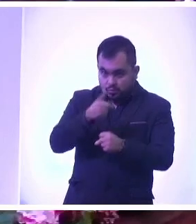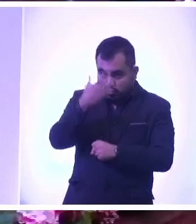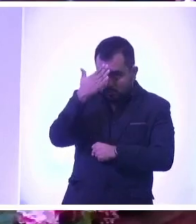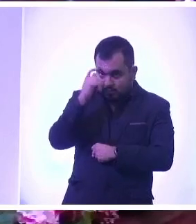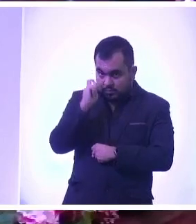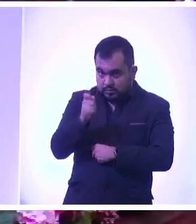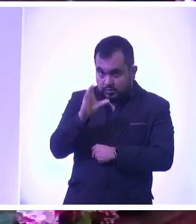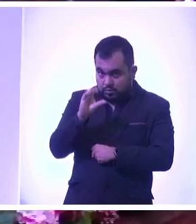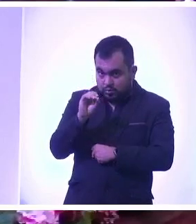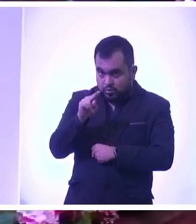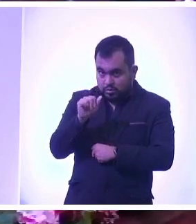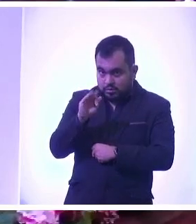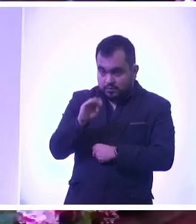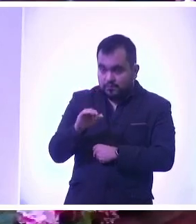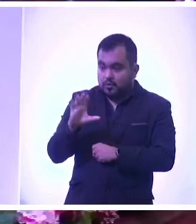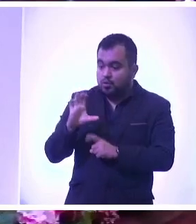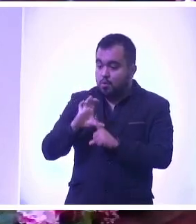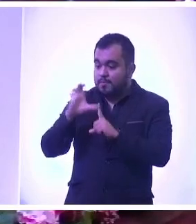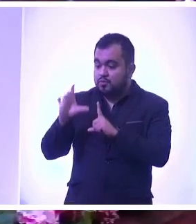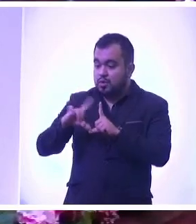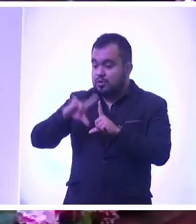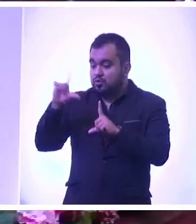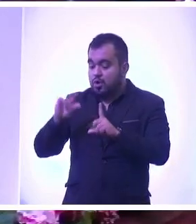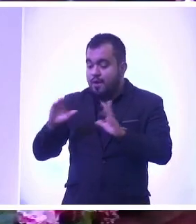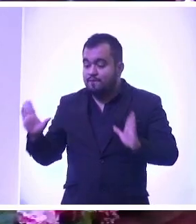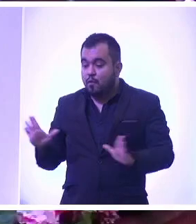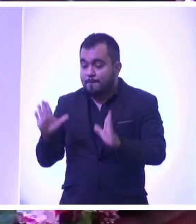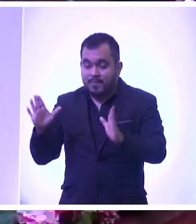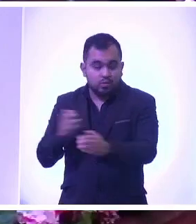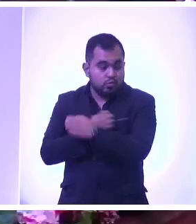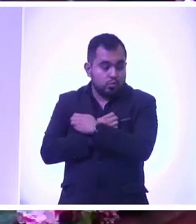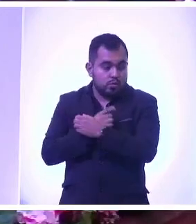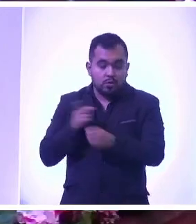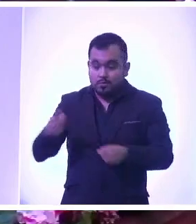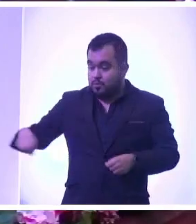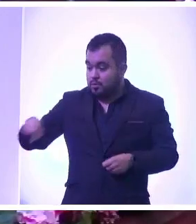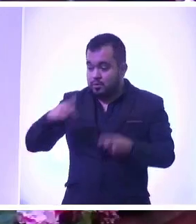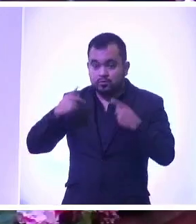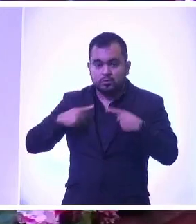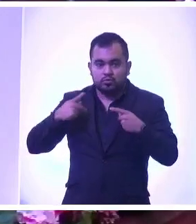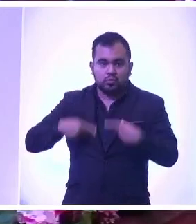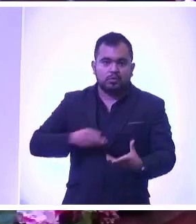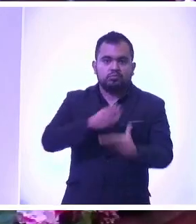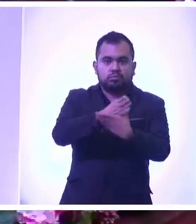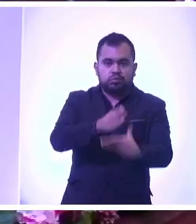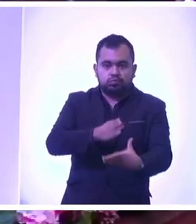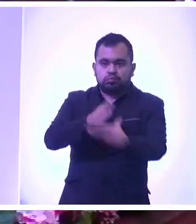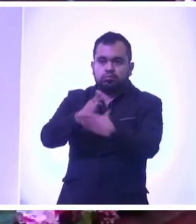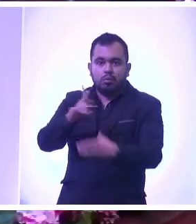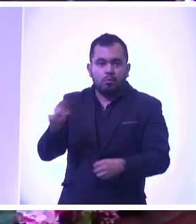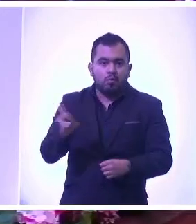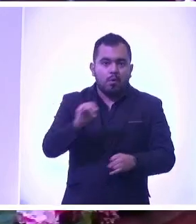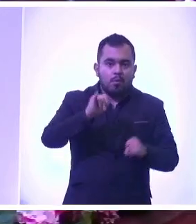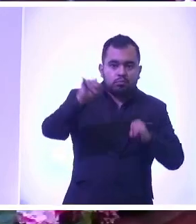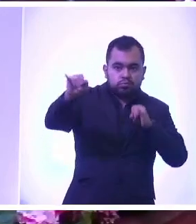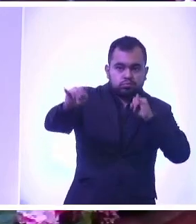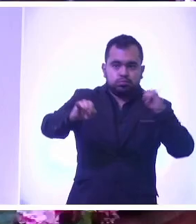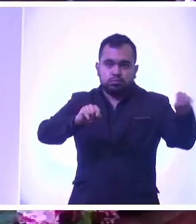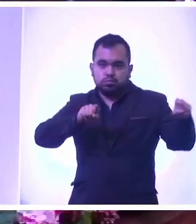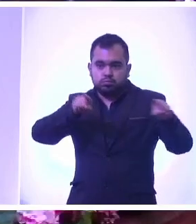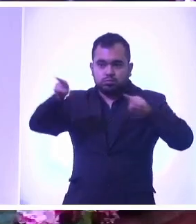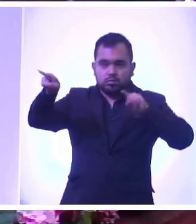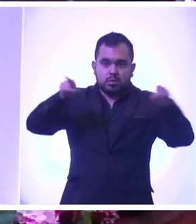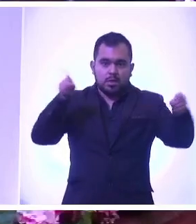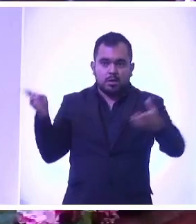bueno es la Comisión Nacional de fomento educativo y son personas que van a todos los pueblos más lejanos y más marginados del país